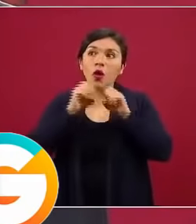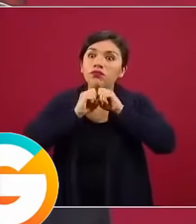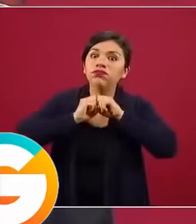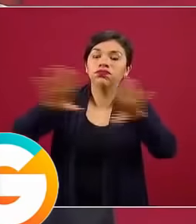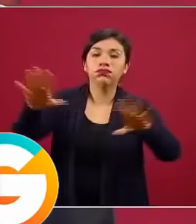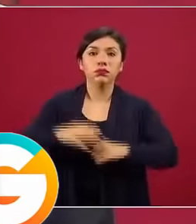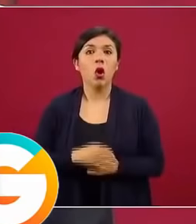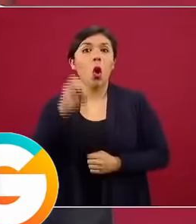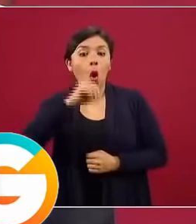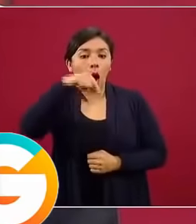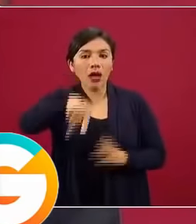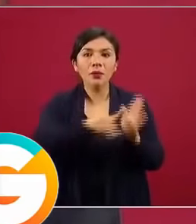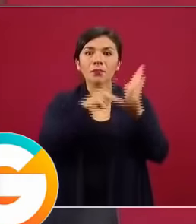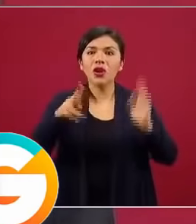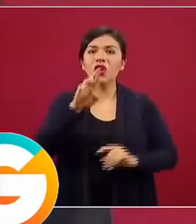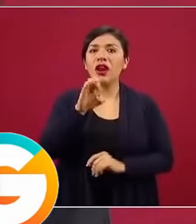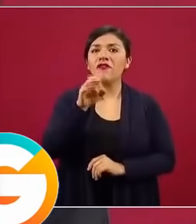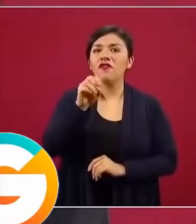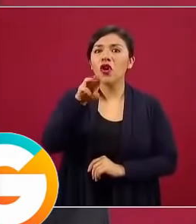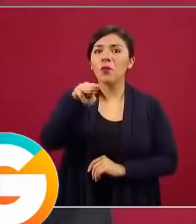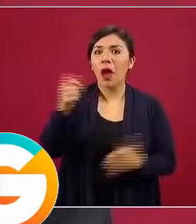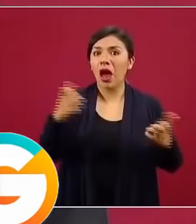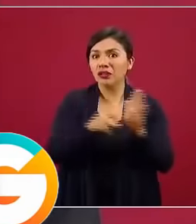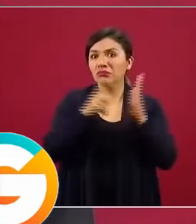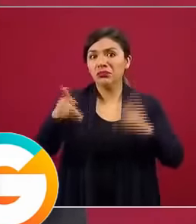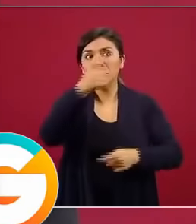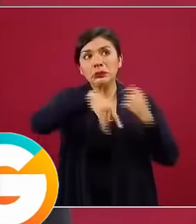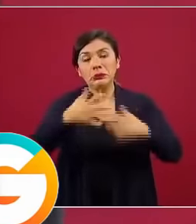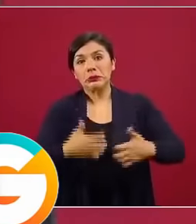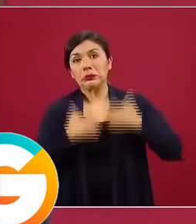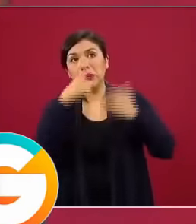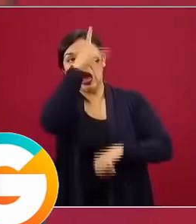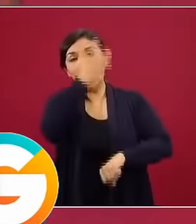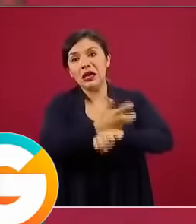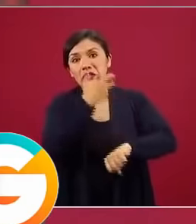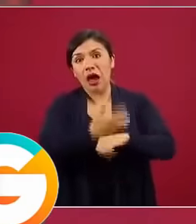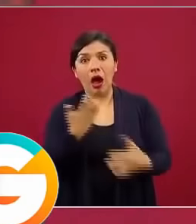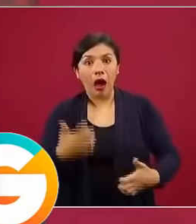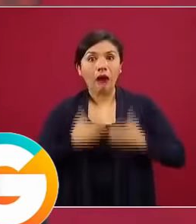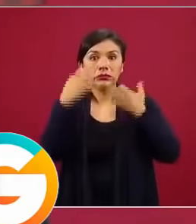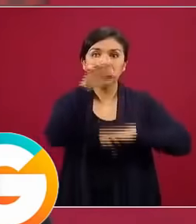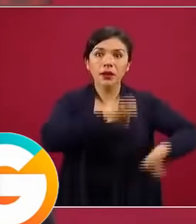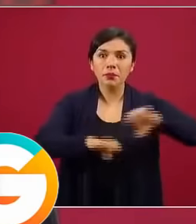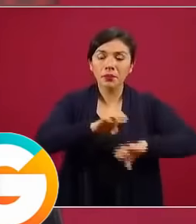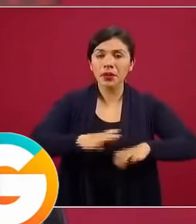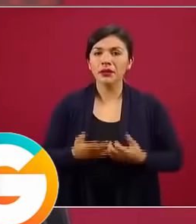O acá el Reforma va a decir que están muy molestos en Estados Unidos los empresarios.